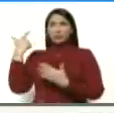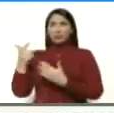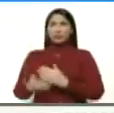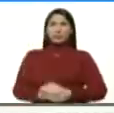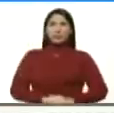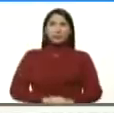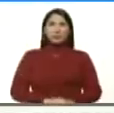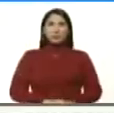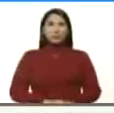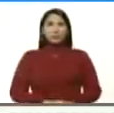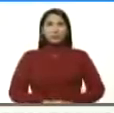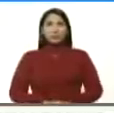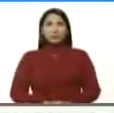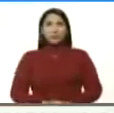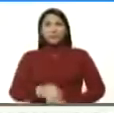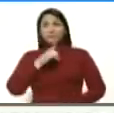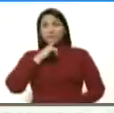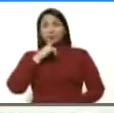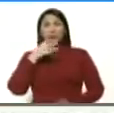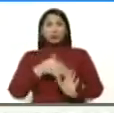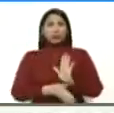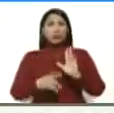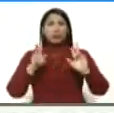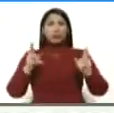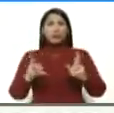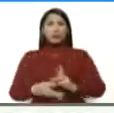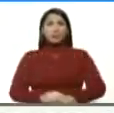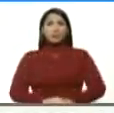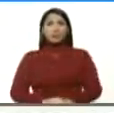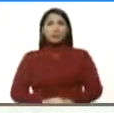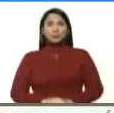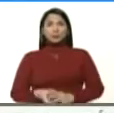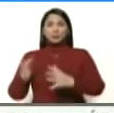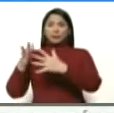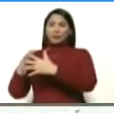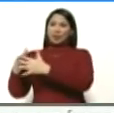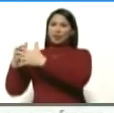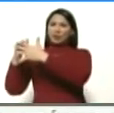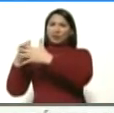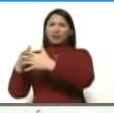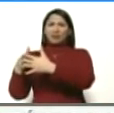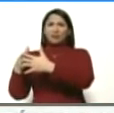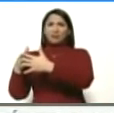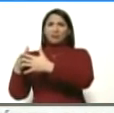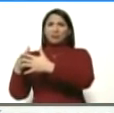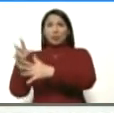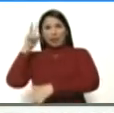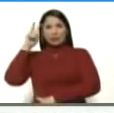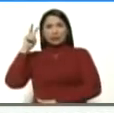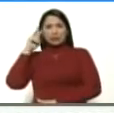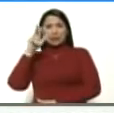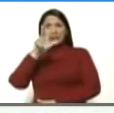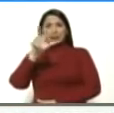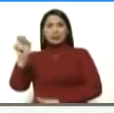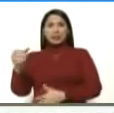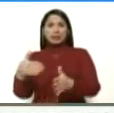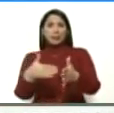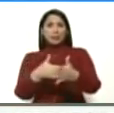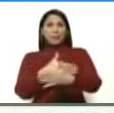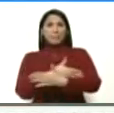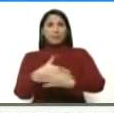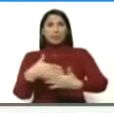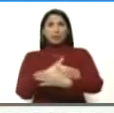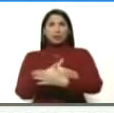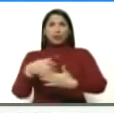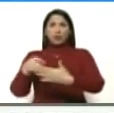muchas noticias al respecto. Estados Unidos congela, canciller, 30 mil millones en